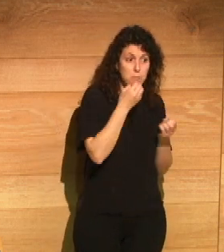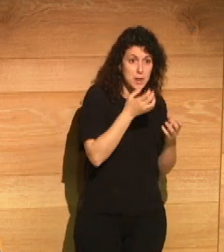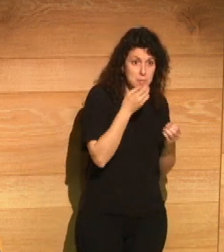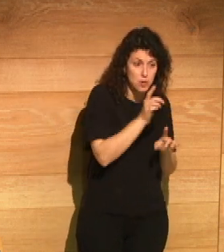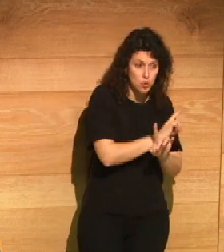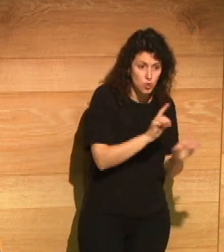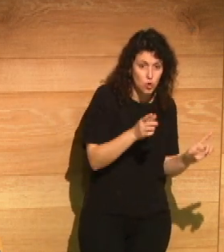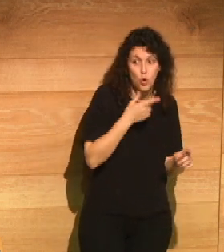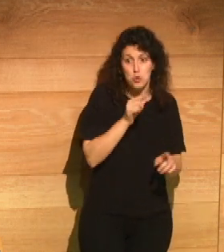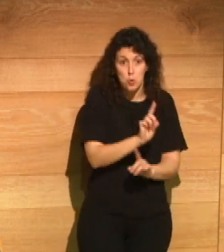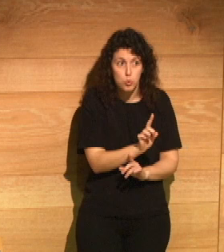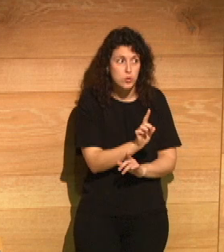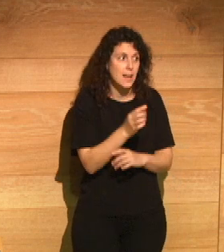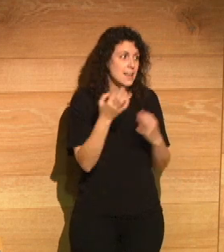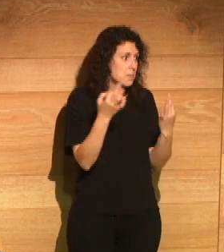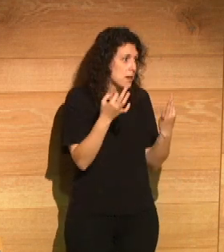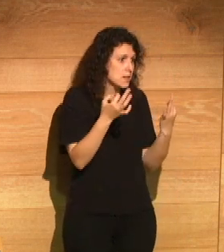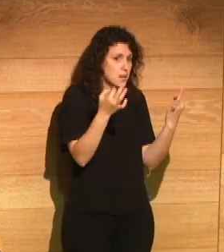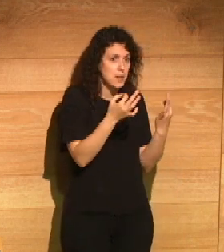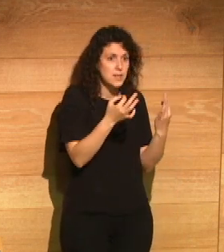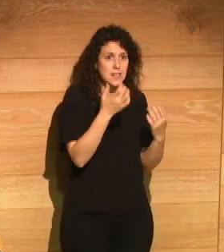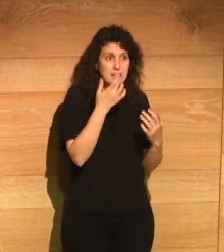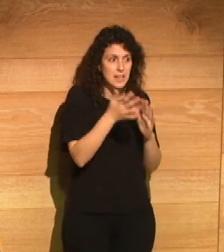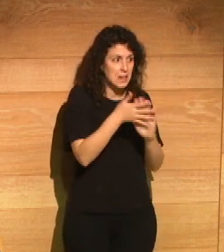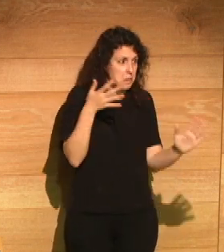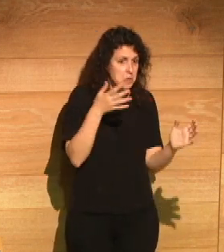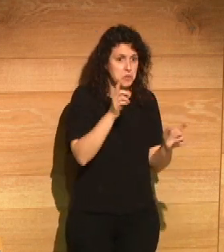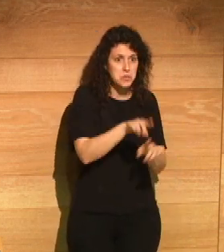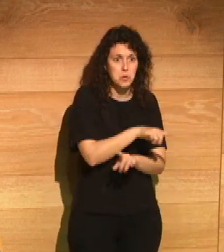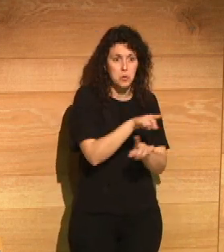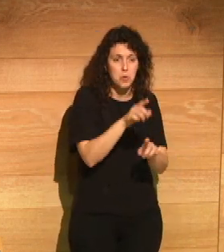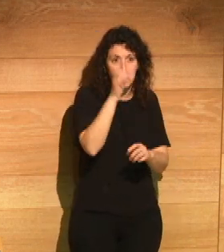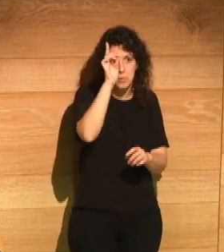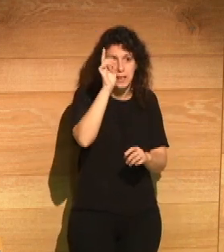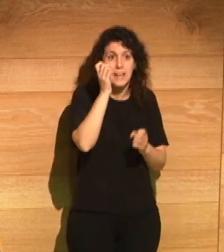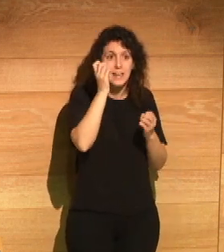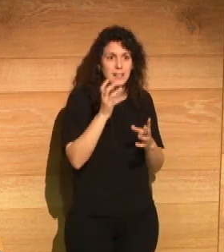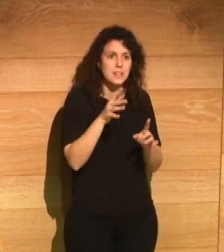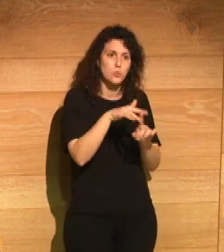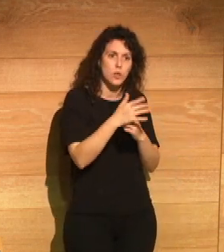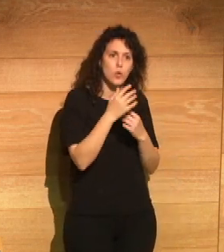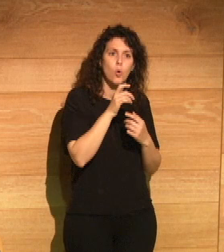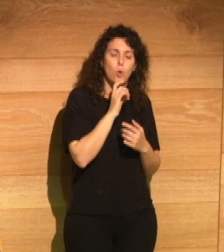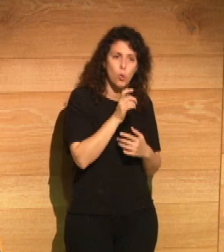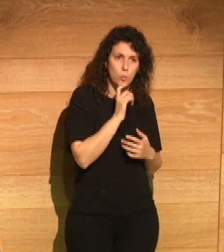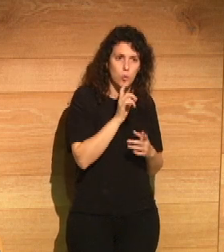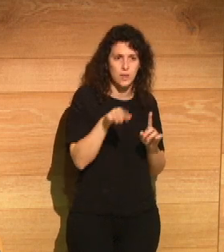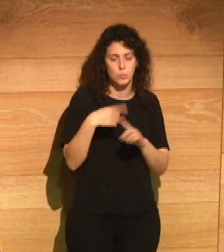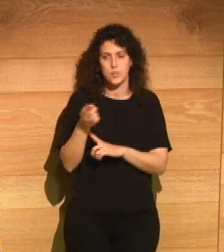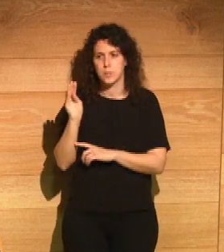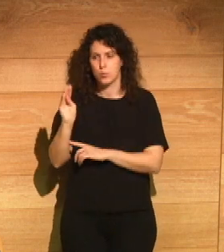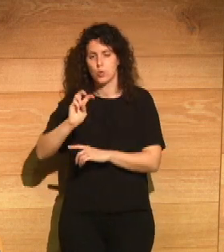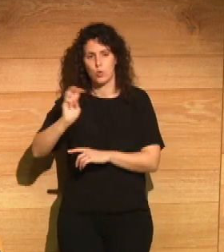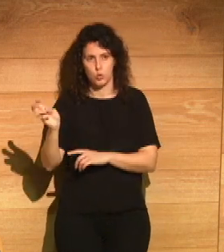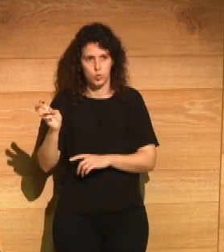próxima novela no gusta? ¿Y qué pasa si no saco una rápido? ¿Cómo te estás llevando con ese momento? Eso por un lado, después te pregunto lo otro para cerrar,